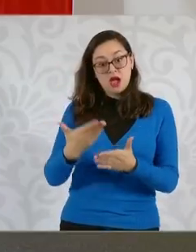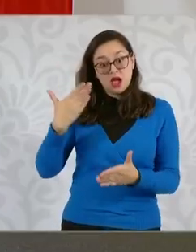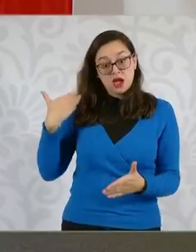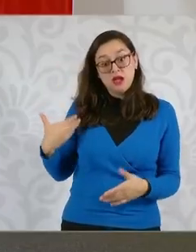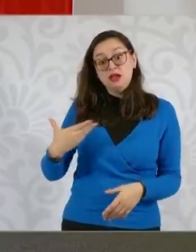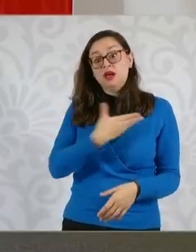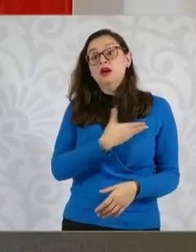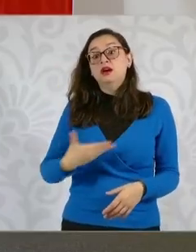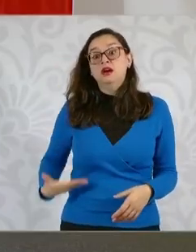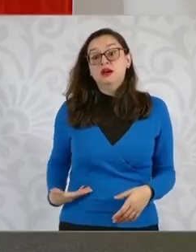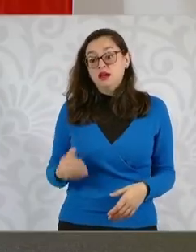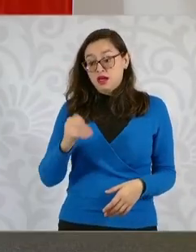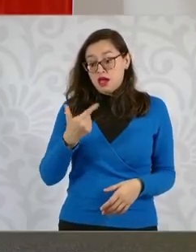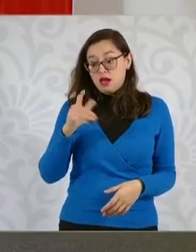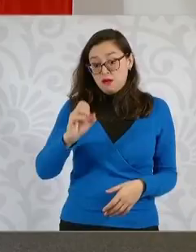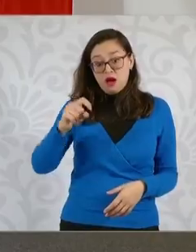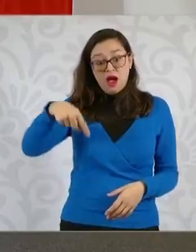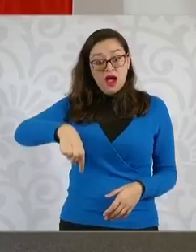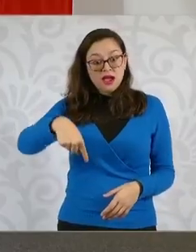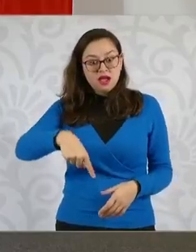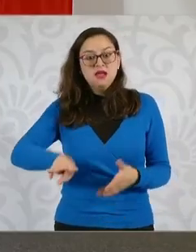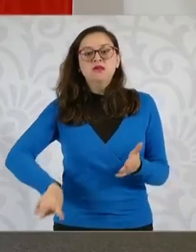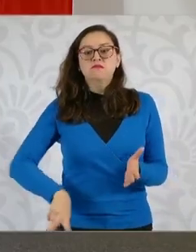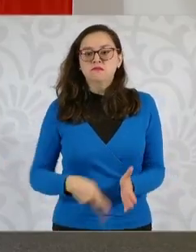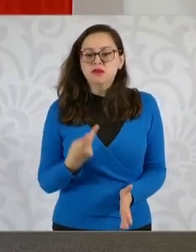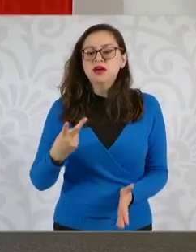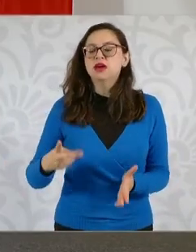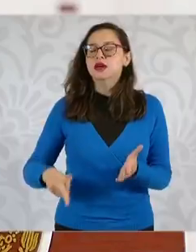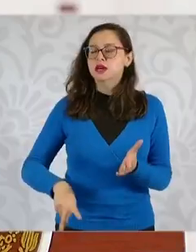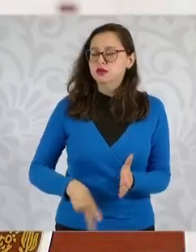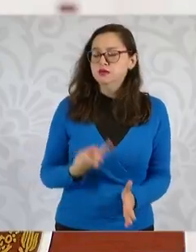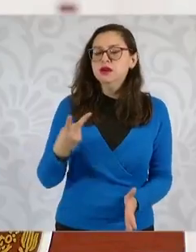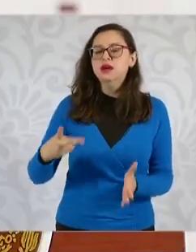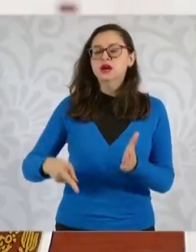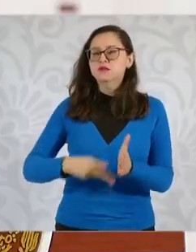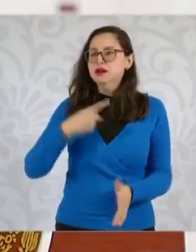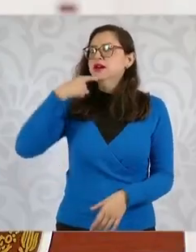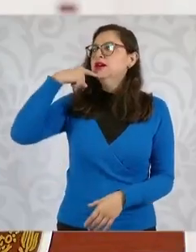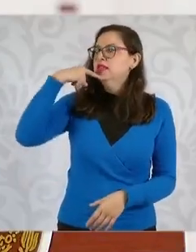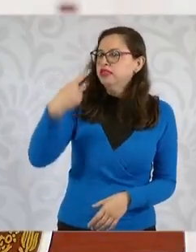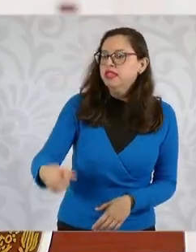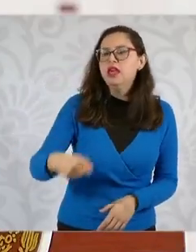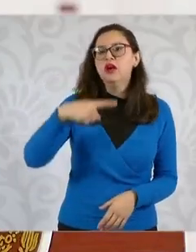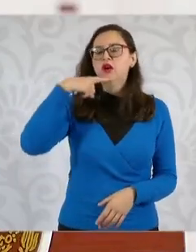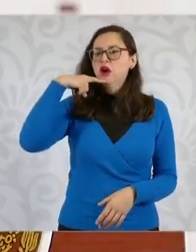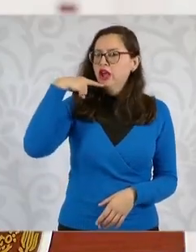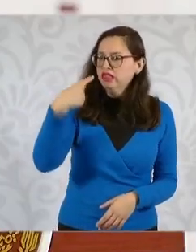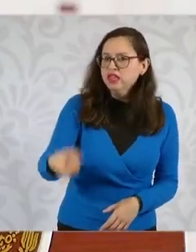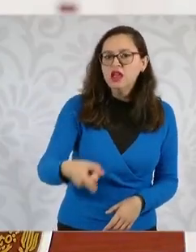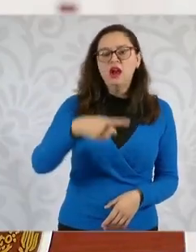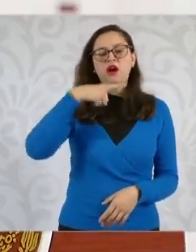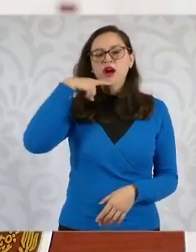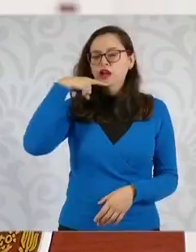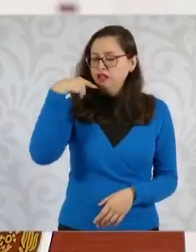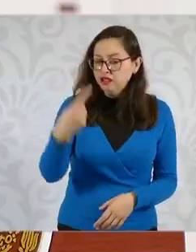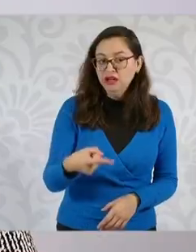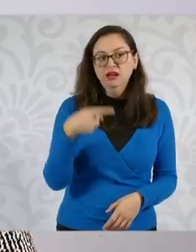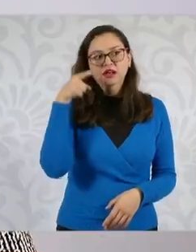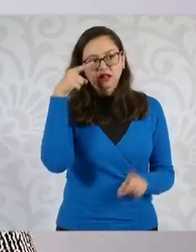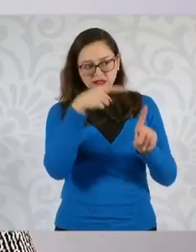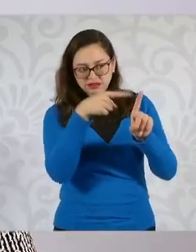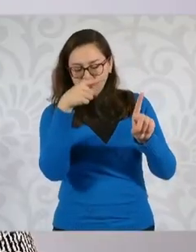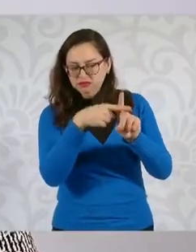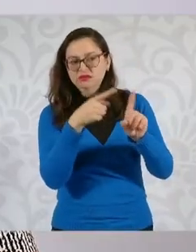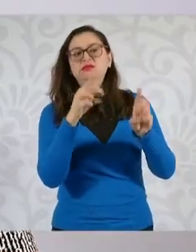desde esta tribuna denunció una y otra vez el involucramiento del secretario de Seguridad de